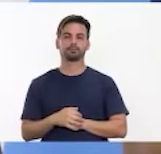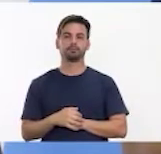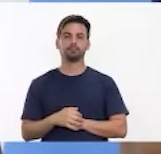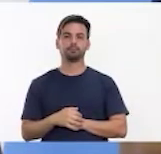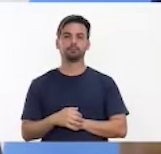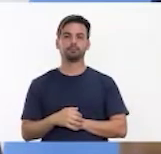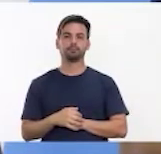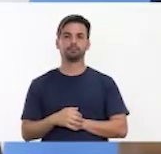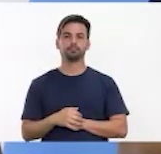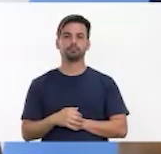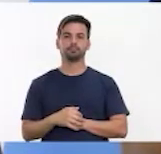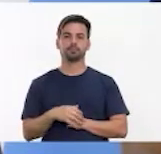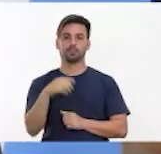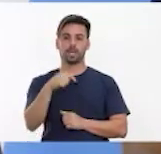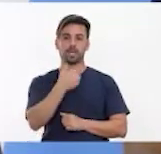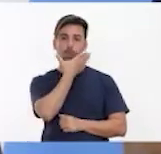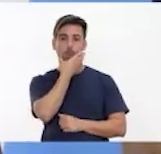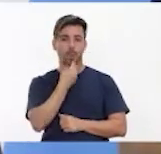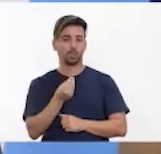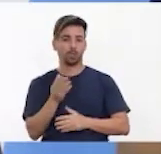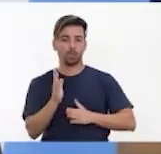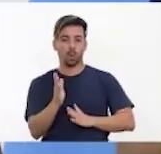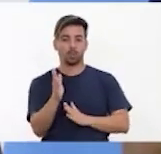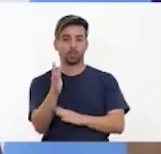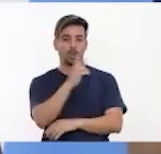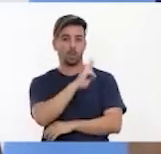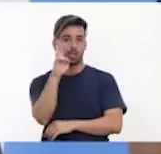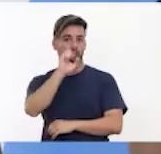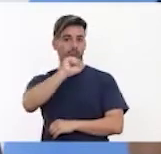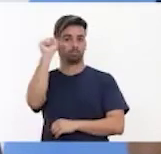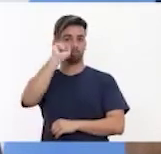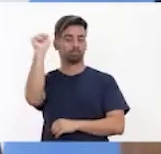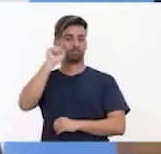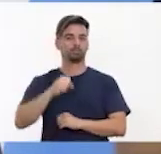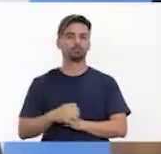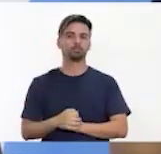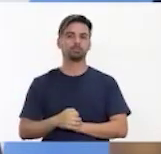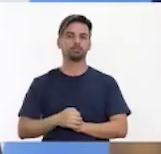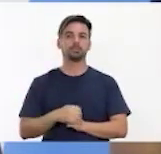continuadores, sino que son las encargadas de desarrollar y llevar